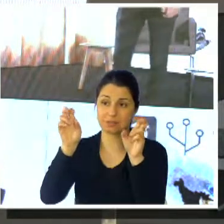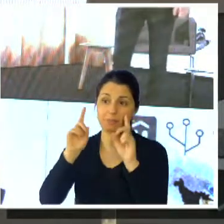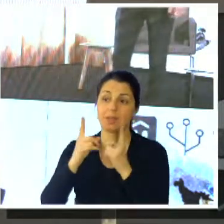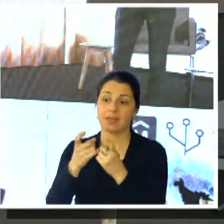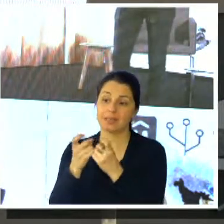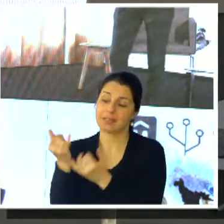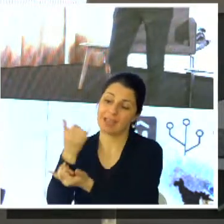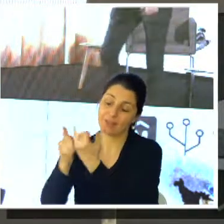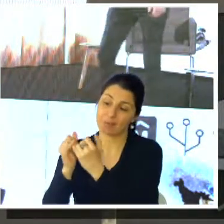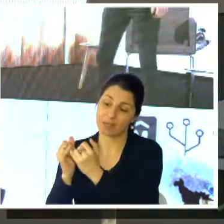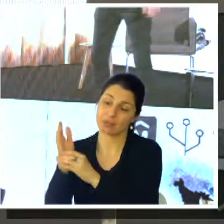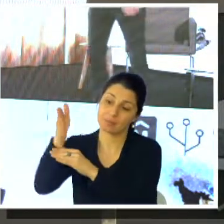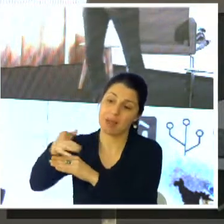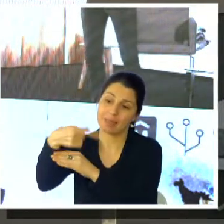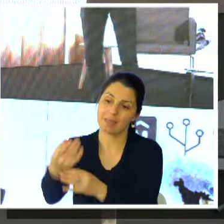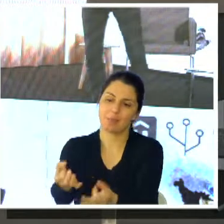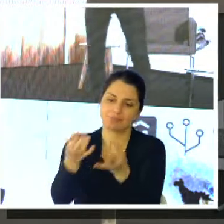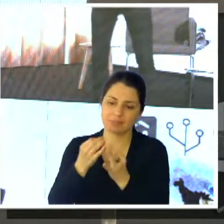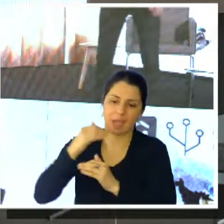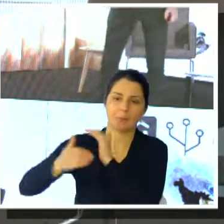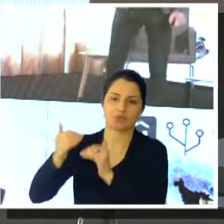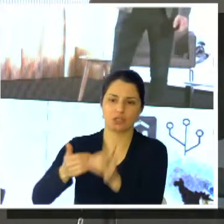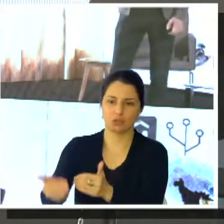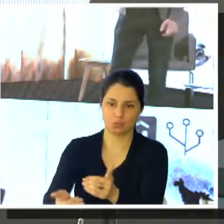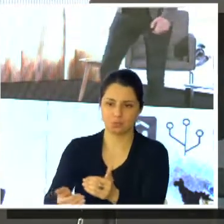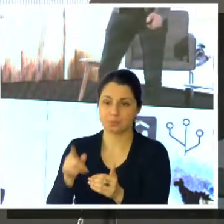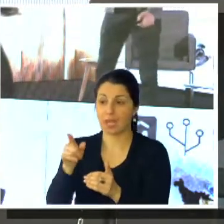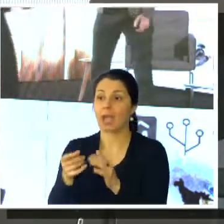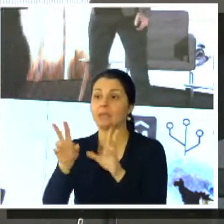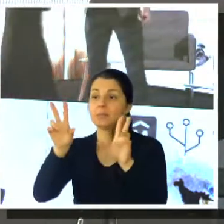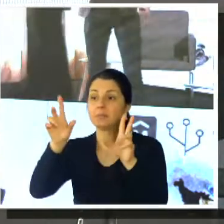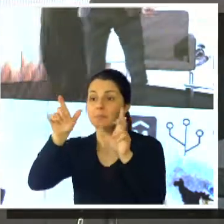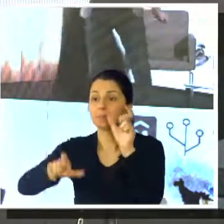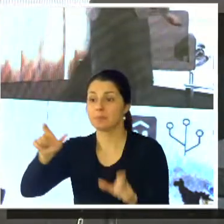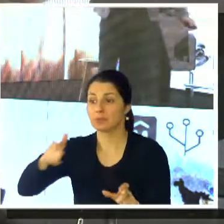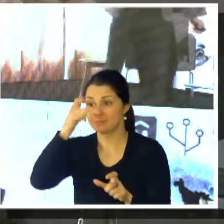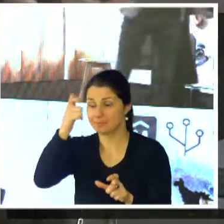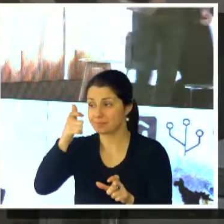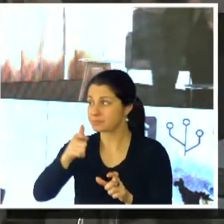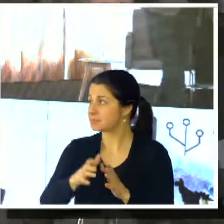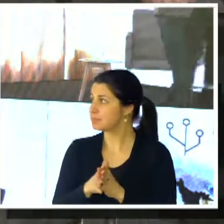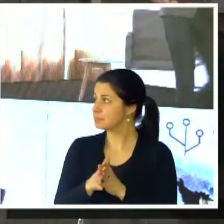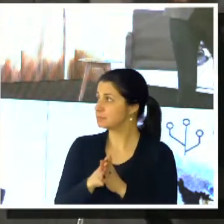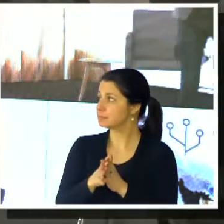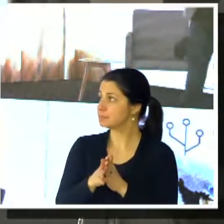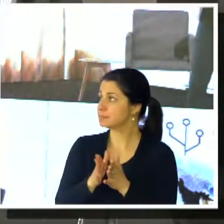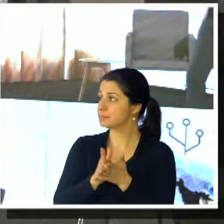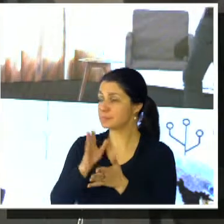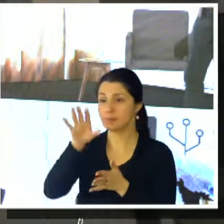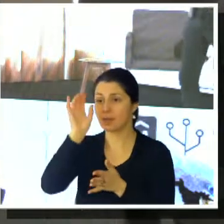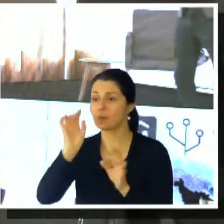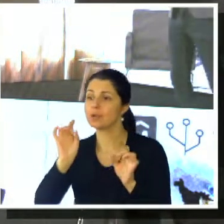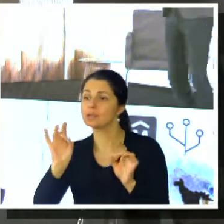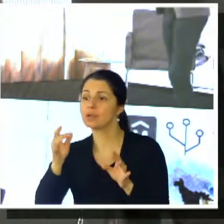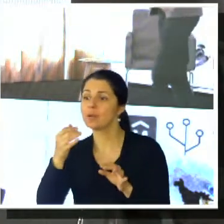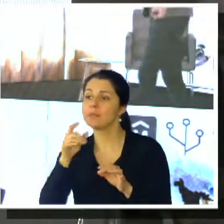el dato para llegar a ser procesado. Ahí es donde aparece la gente de telco, que habitualmente son recordados solo cuando algo no funciona,